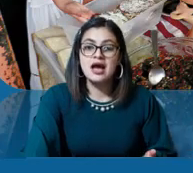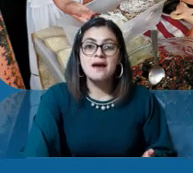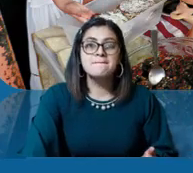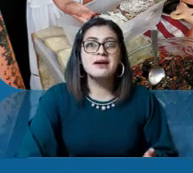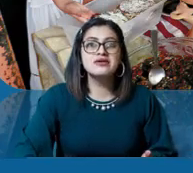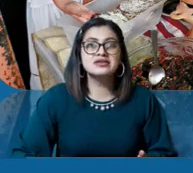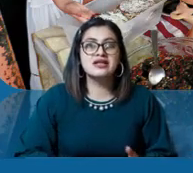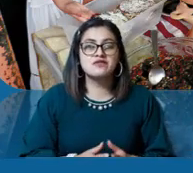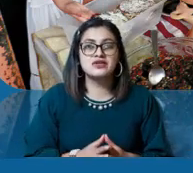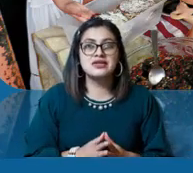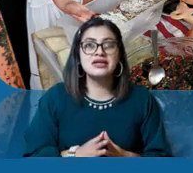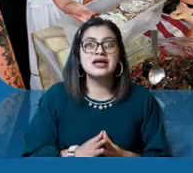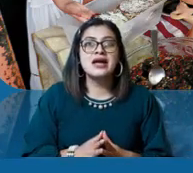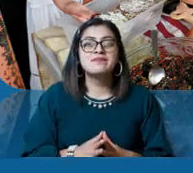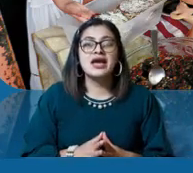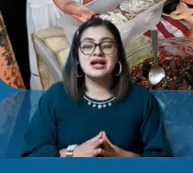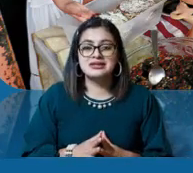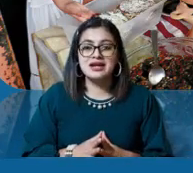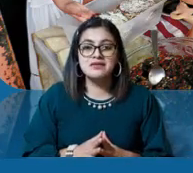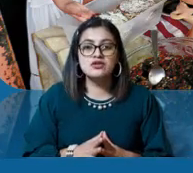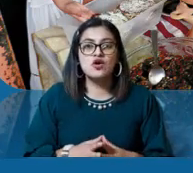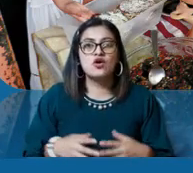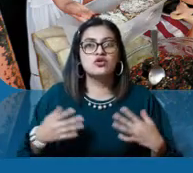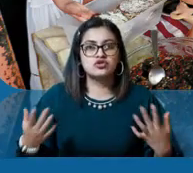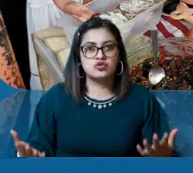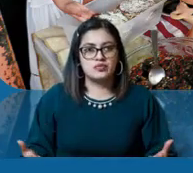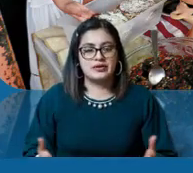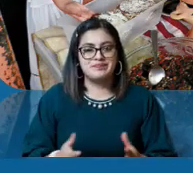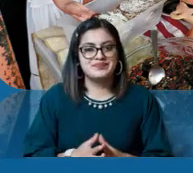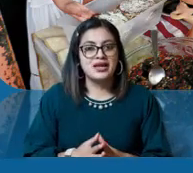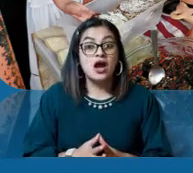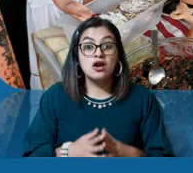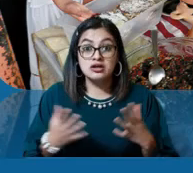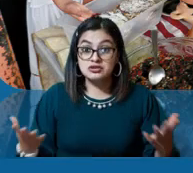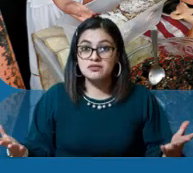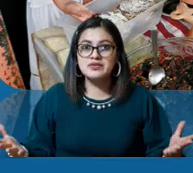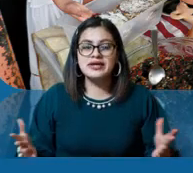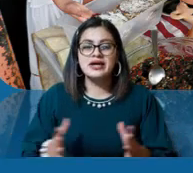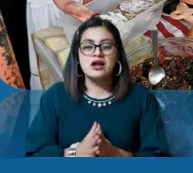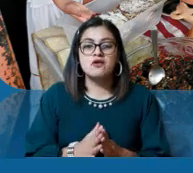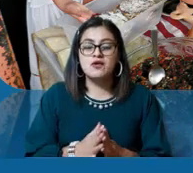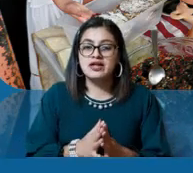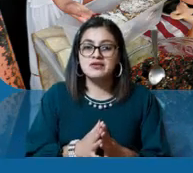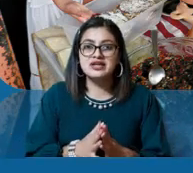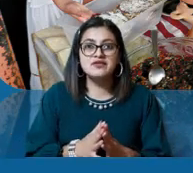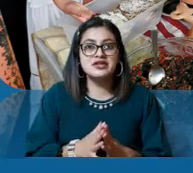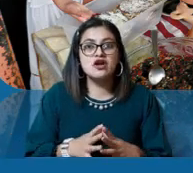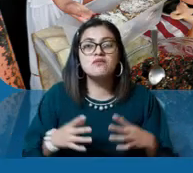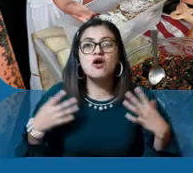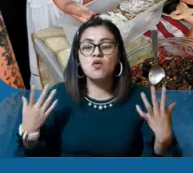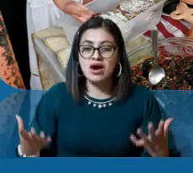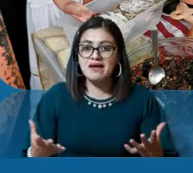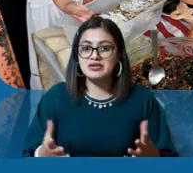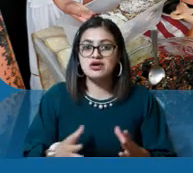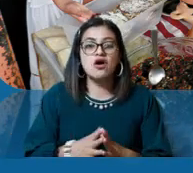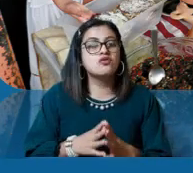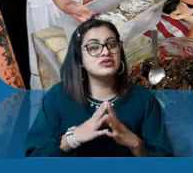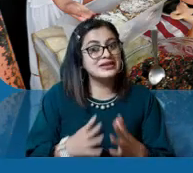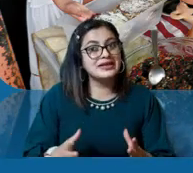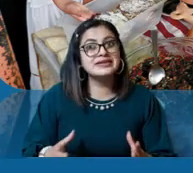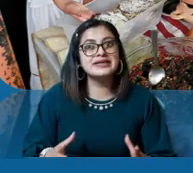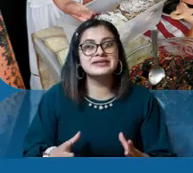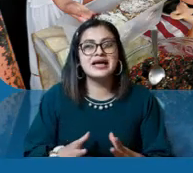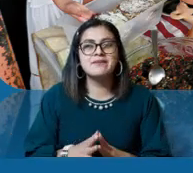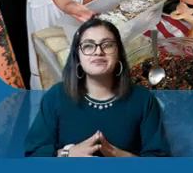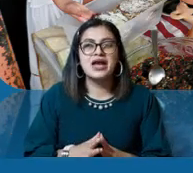país, vamos a definir el término costumbre. Costumbre lo podemos definir como un hábito o